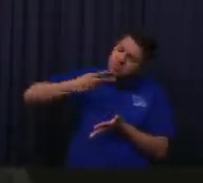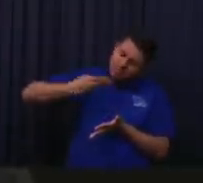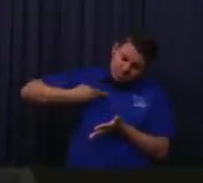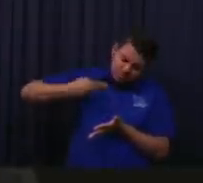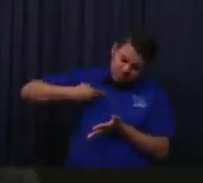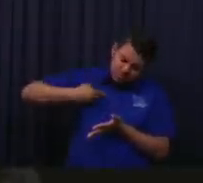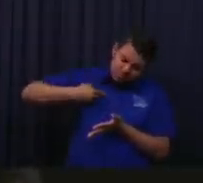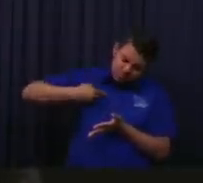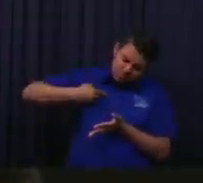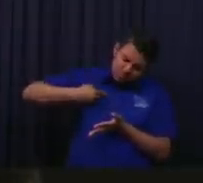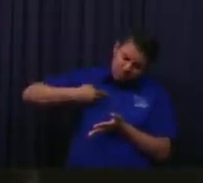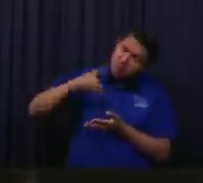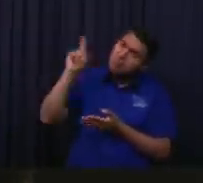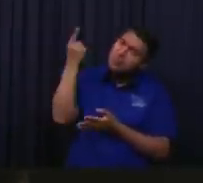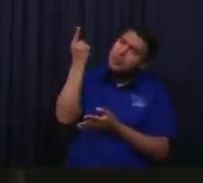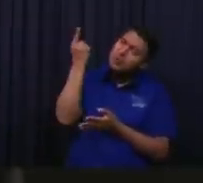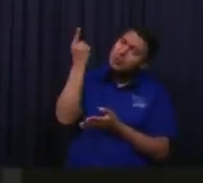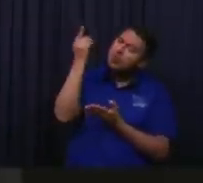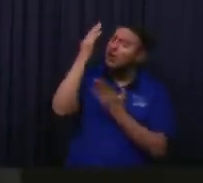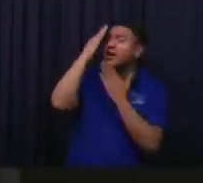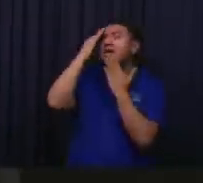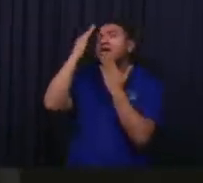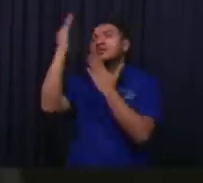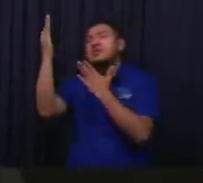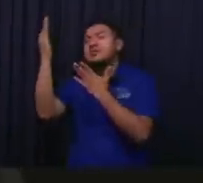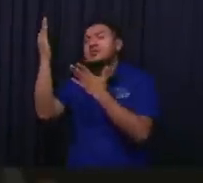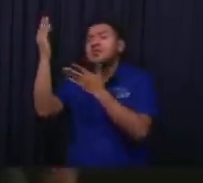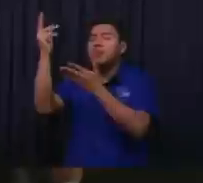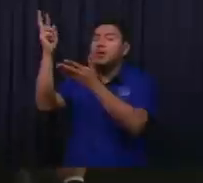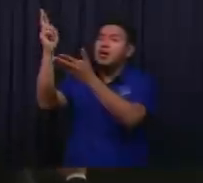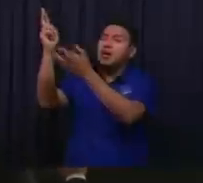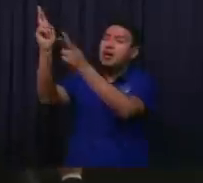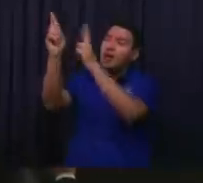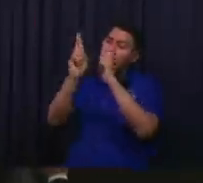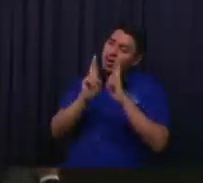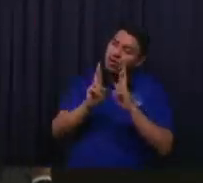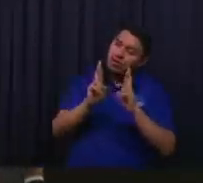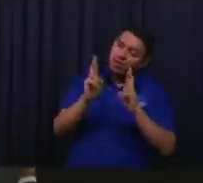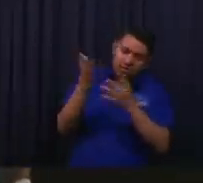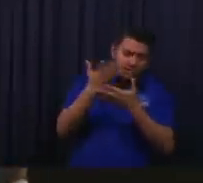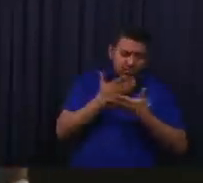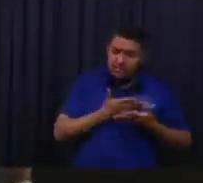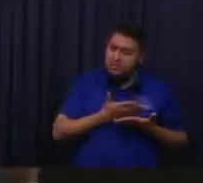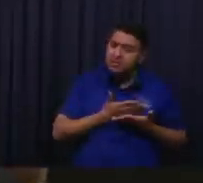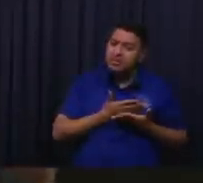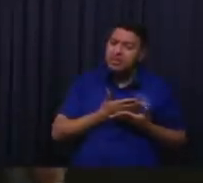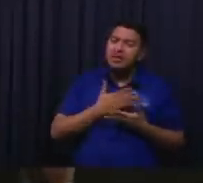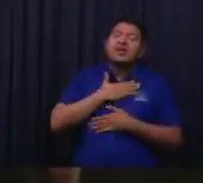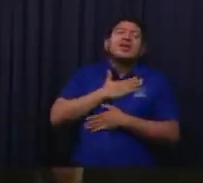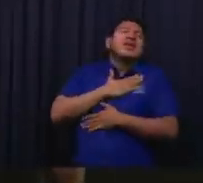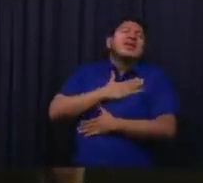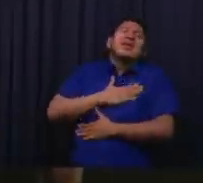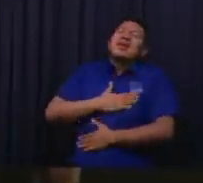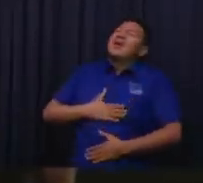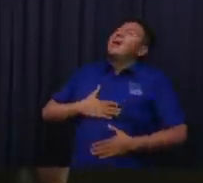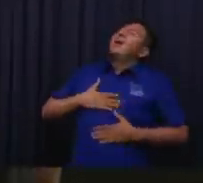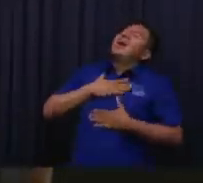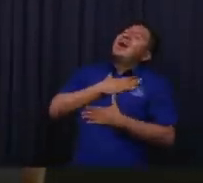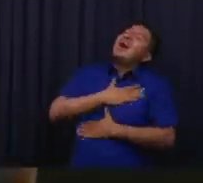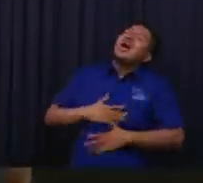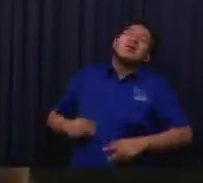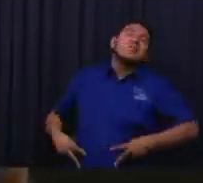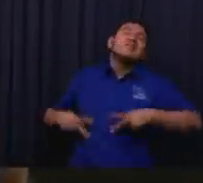te queremos dar gracias por el regalo que nos has dado. Qué delicioso es estar vivo, Señor, y